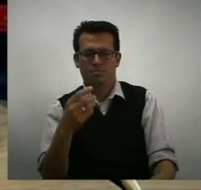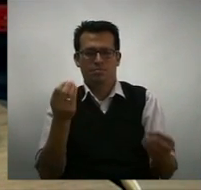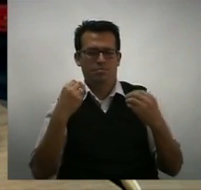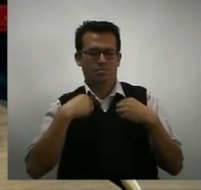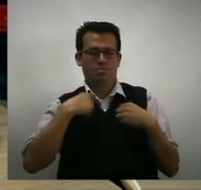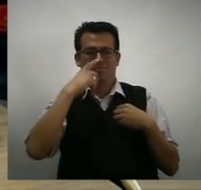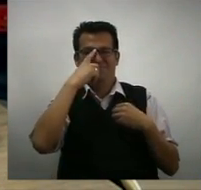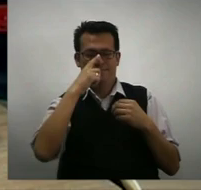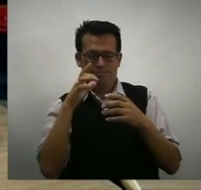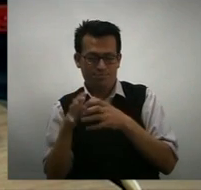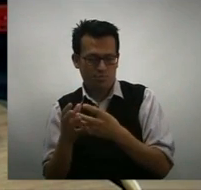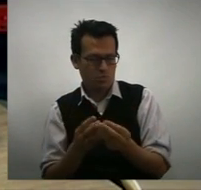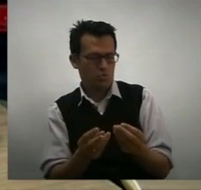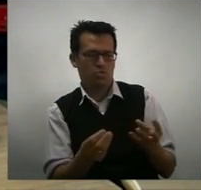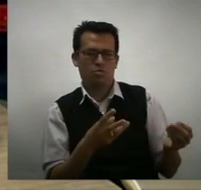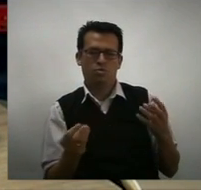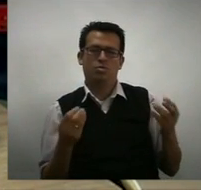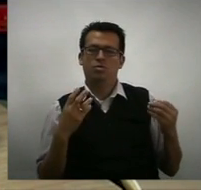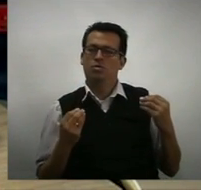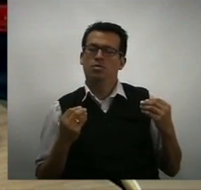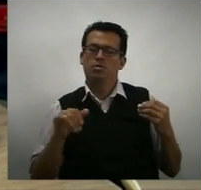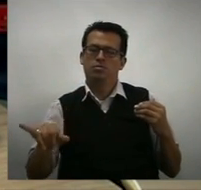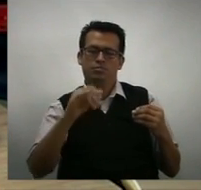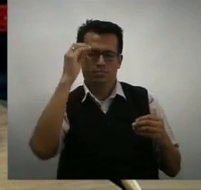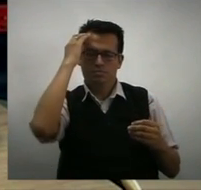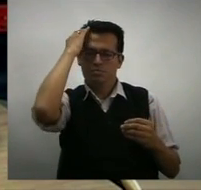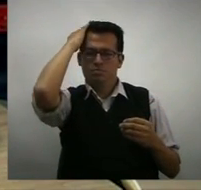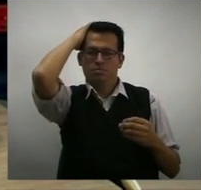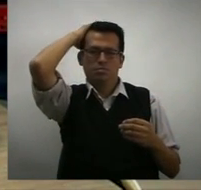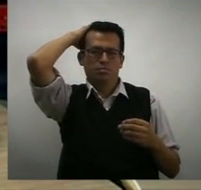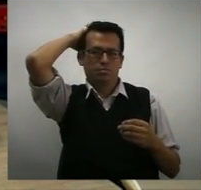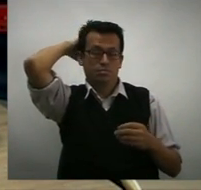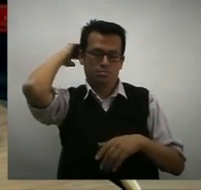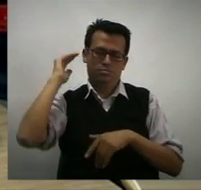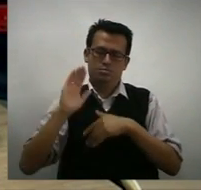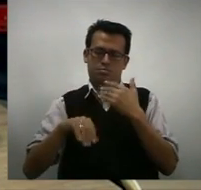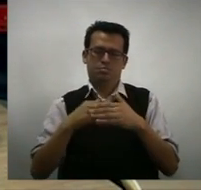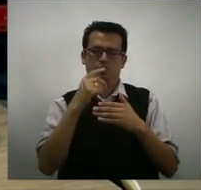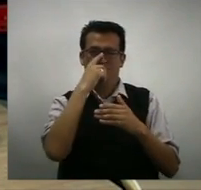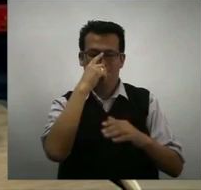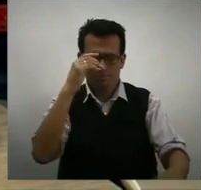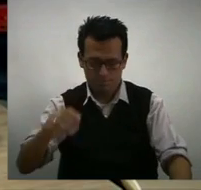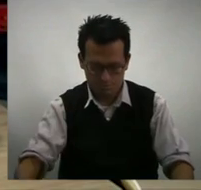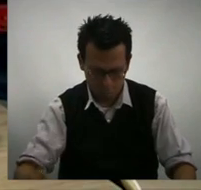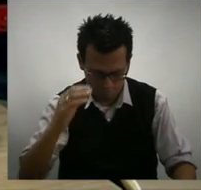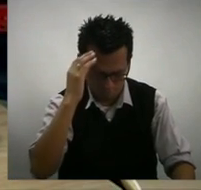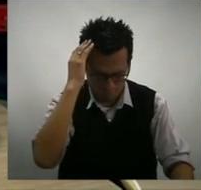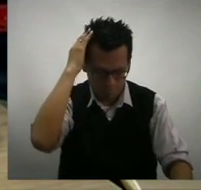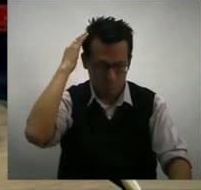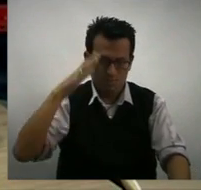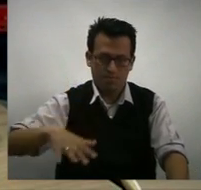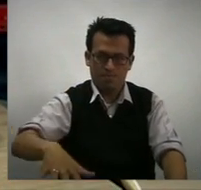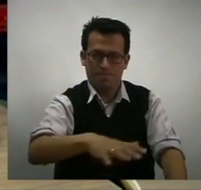hordas o clanes, grupos que permitían al individuo dar satisfacción a aquellas necesidades que solo podían suplirse con la ayuda del